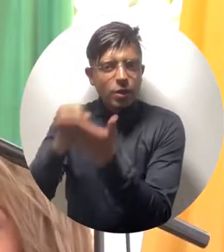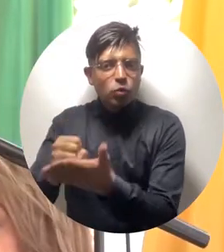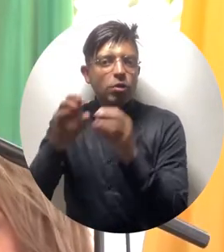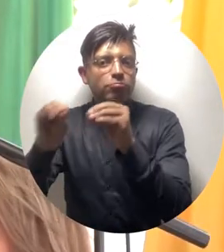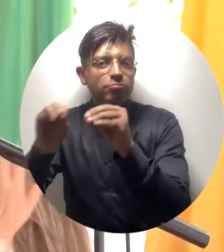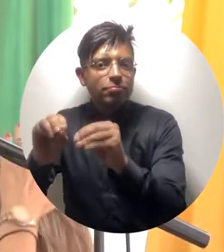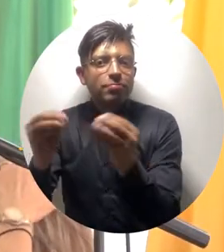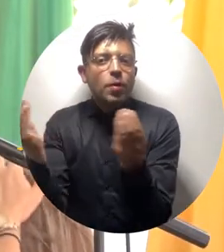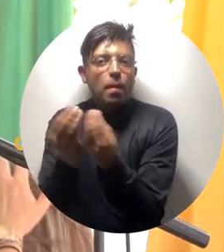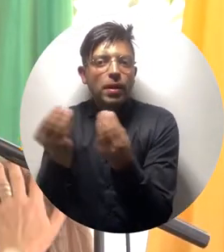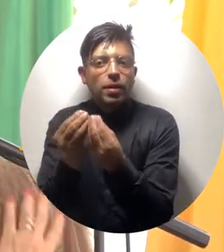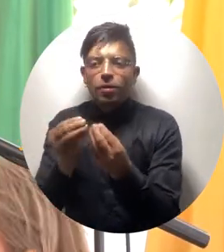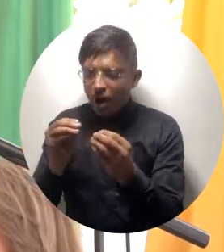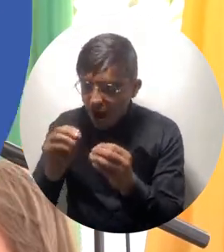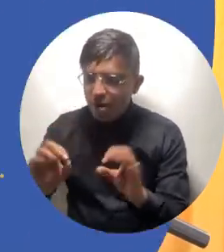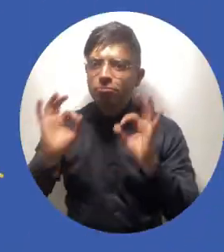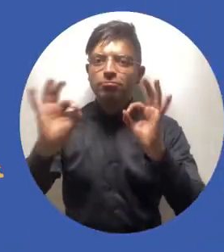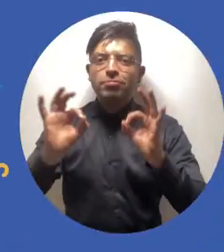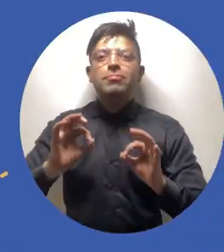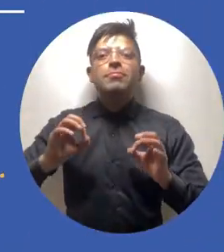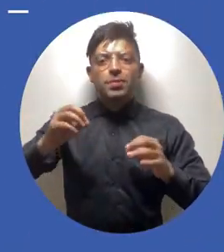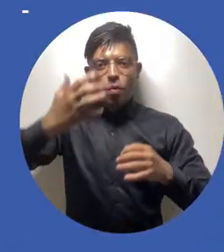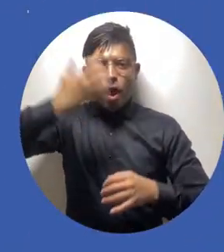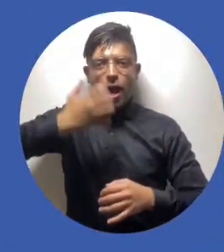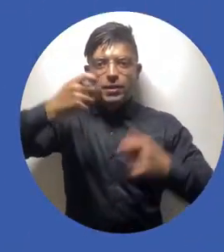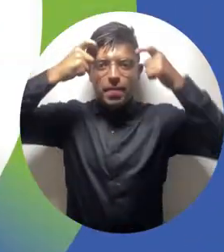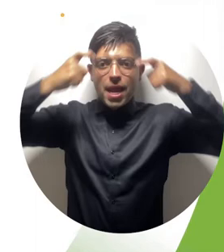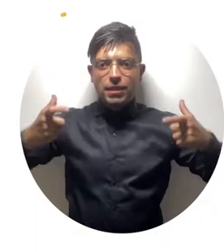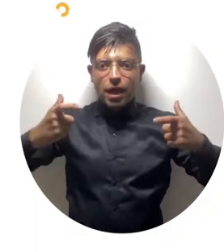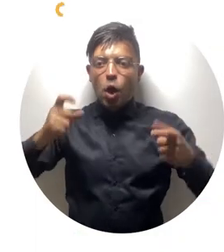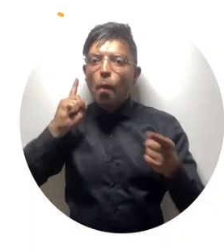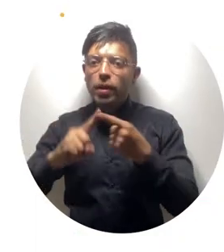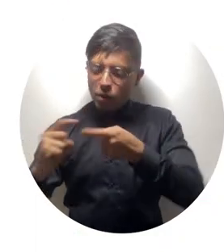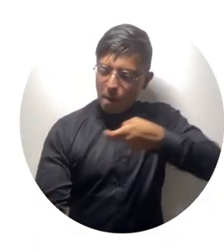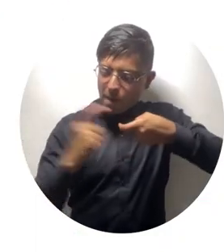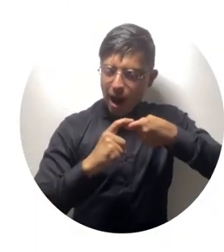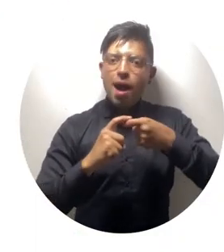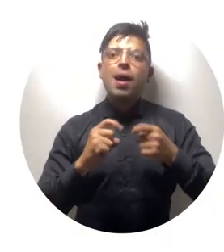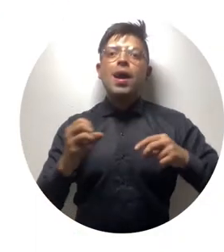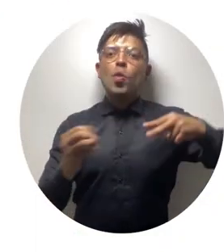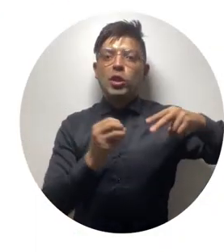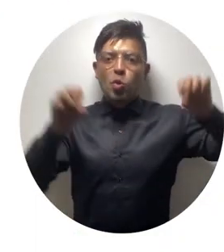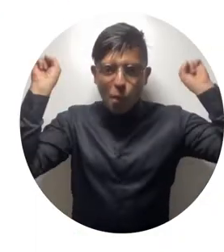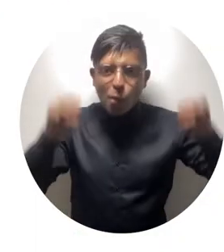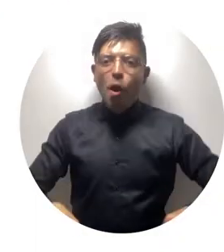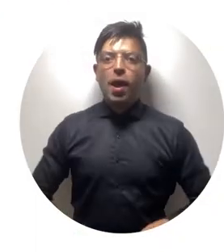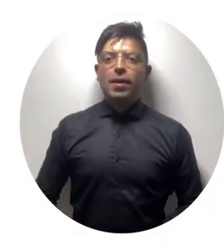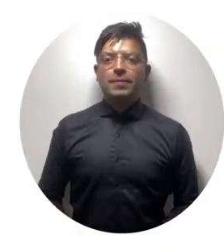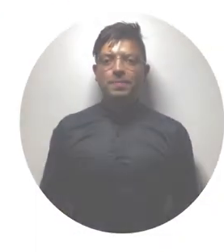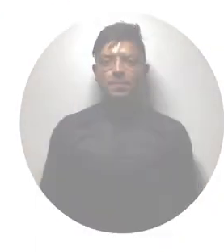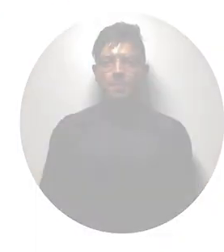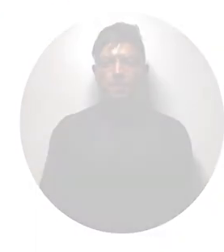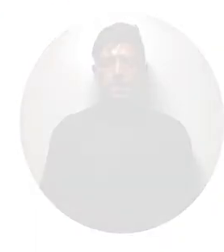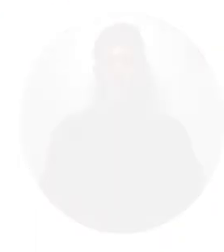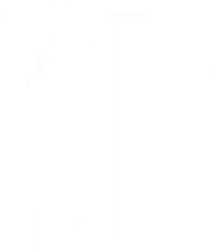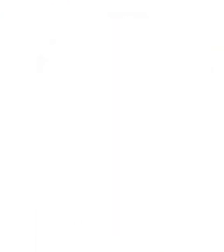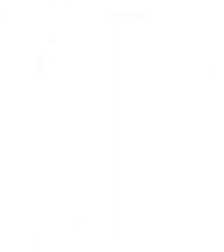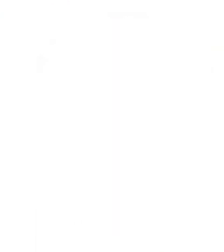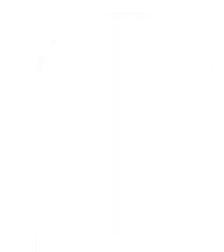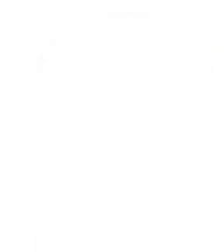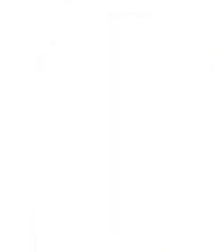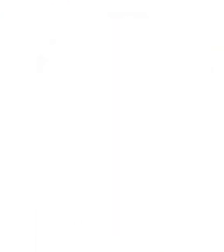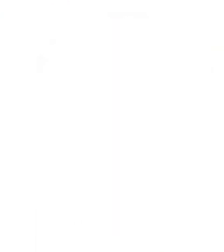examen de estado para que logren llegar a la educación. Universidad de Magdalena, aún más incluyente e innovadora.